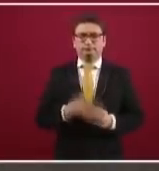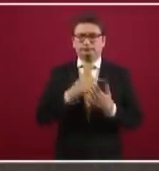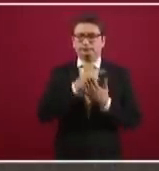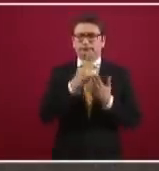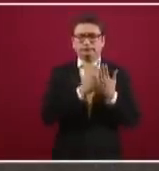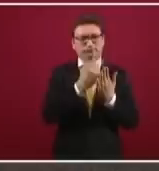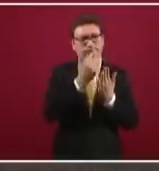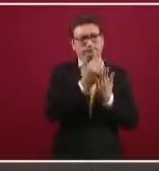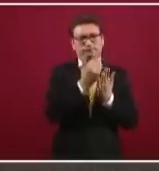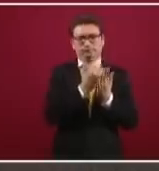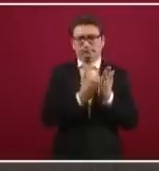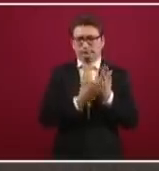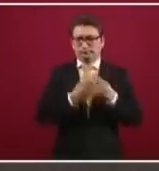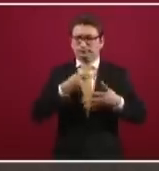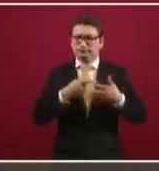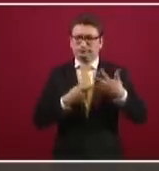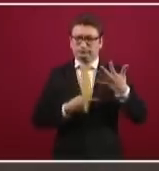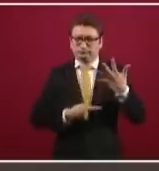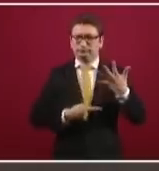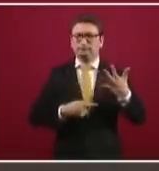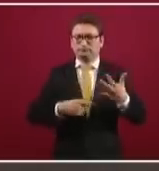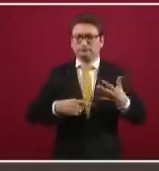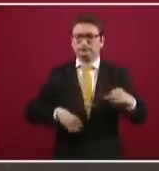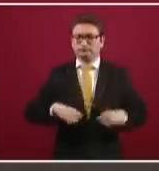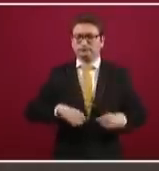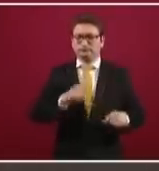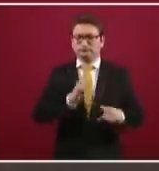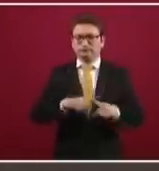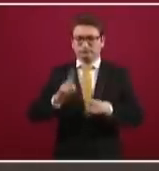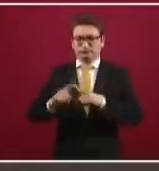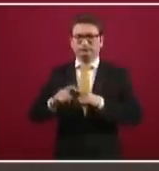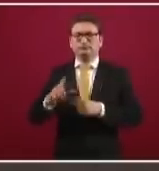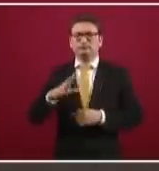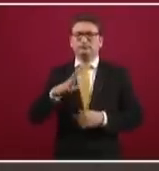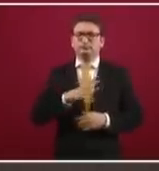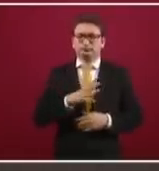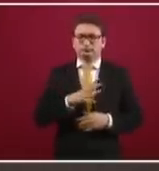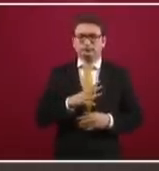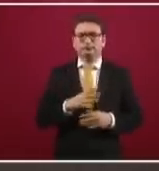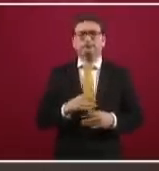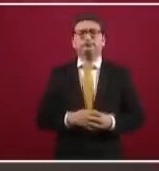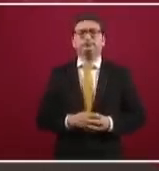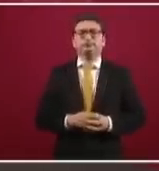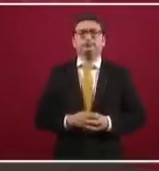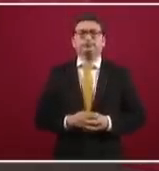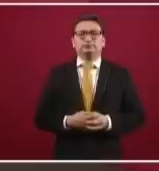comprende la presentación de